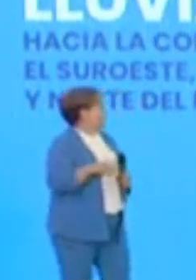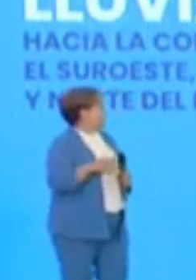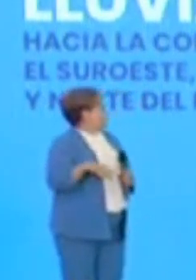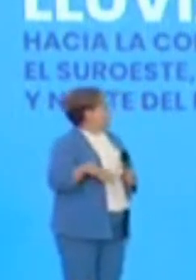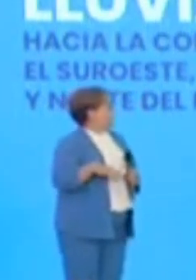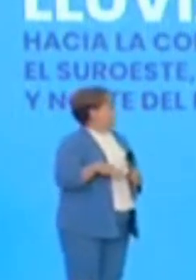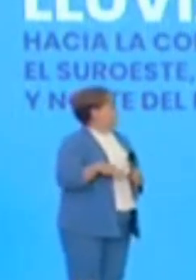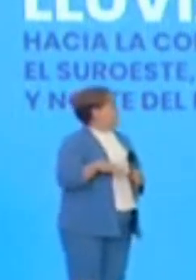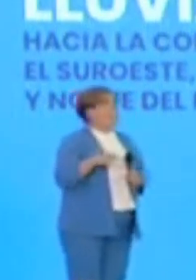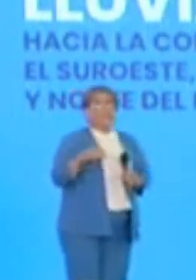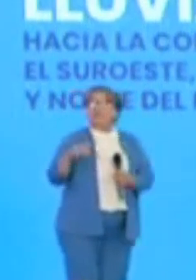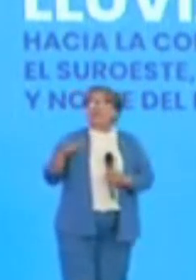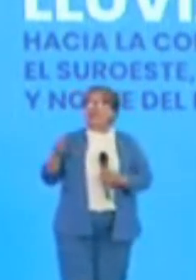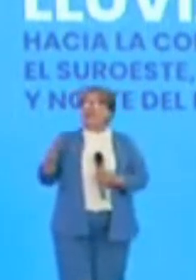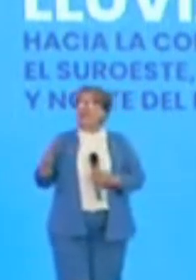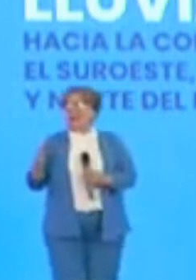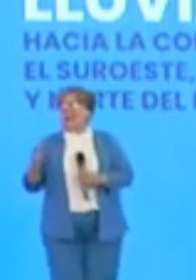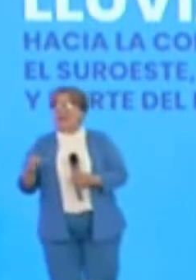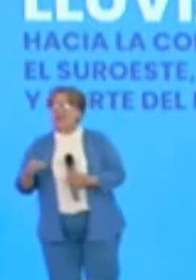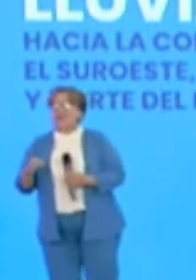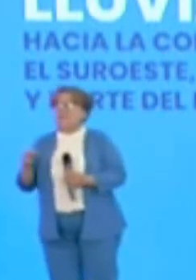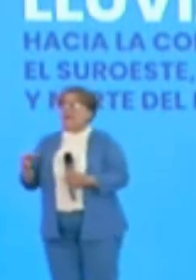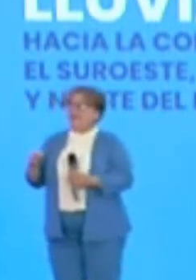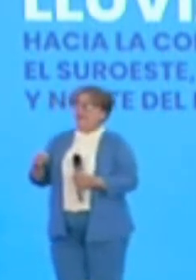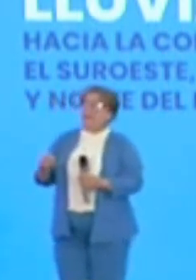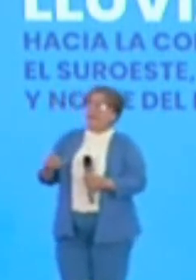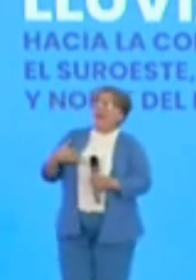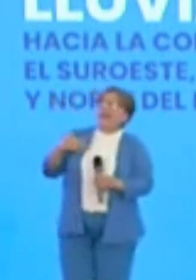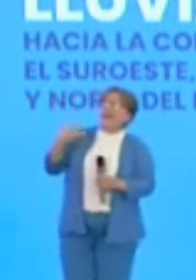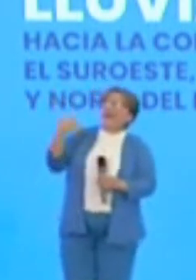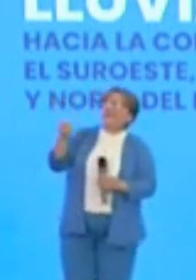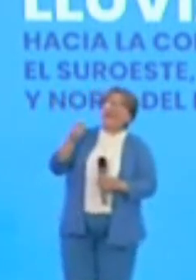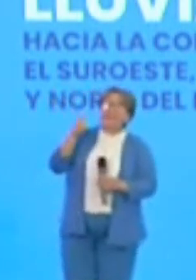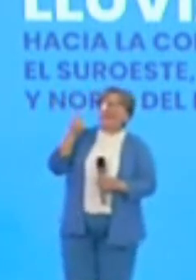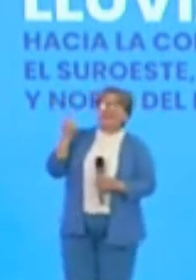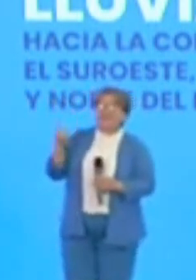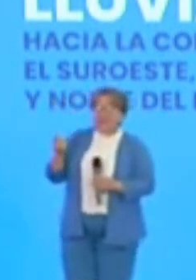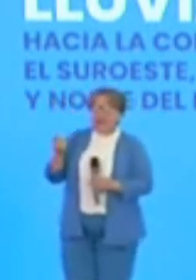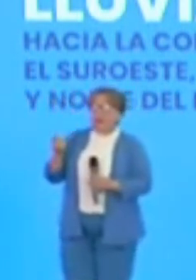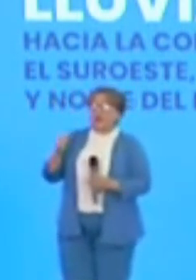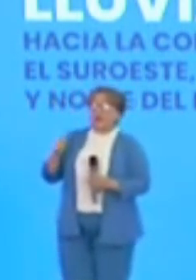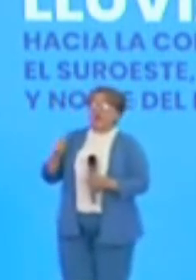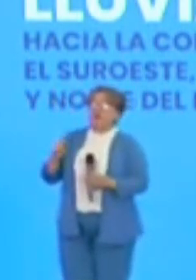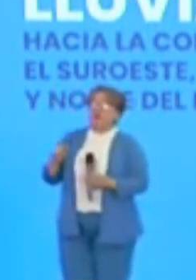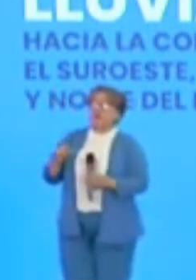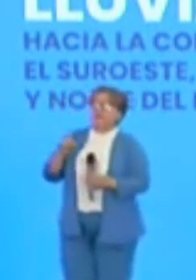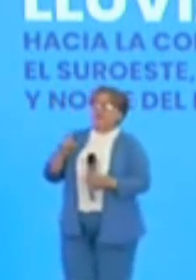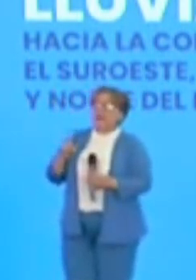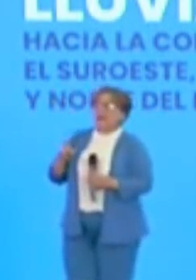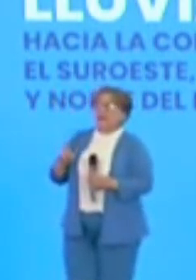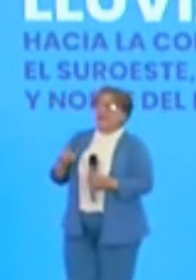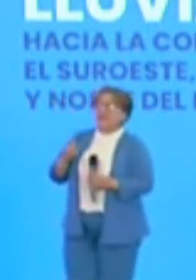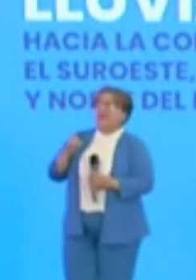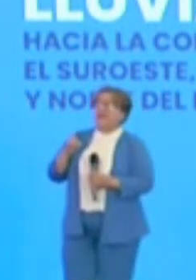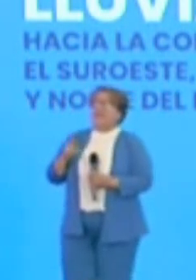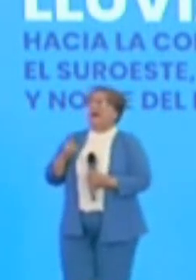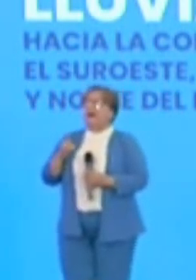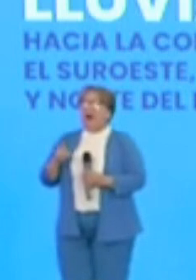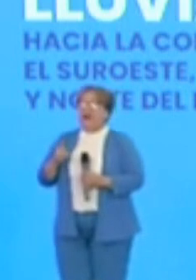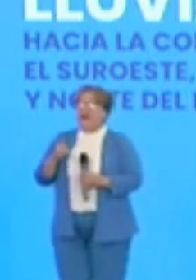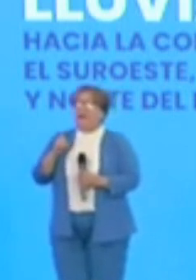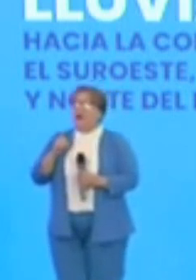lluvias que se podría presentar, o sea, y también el que se ha presentado producto precisamente